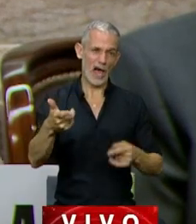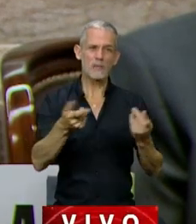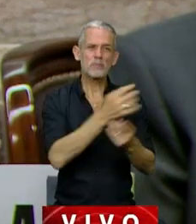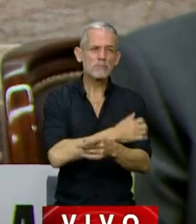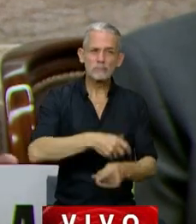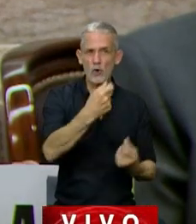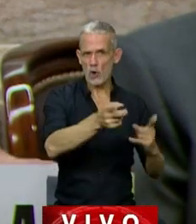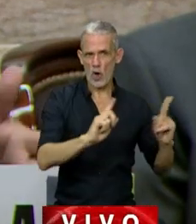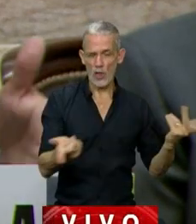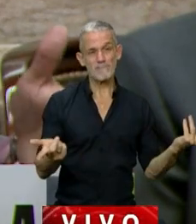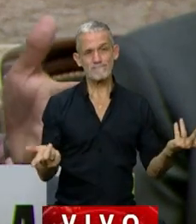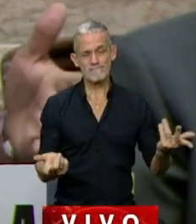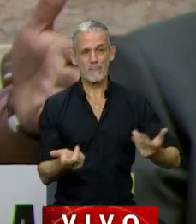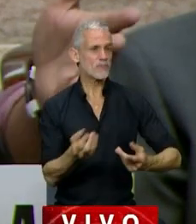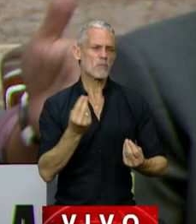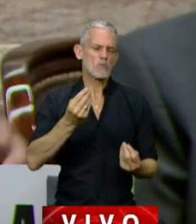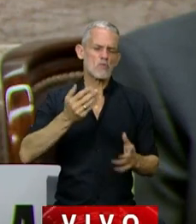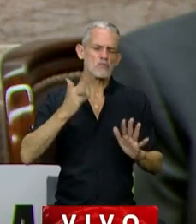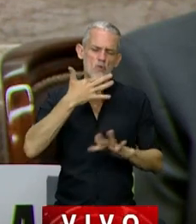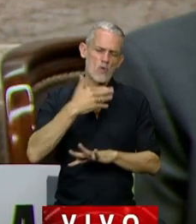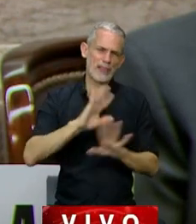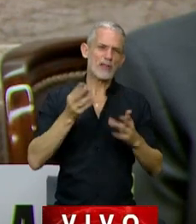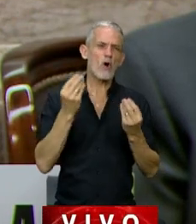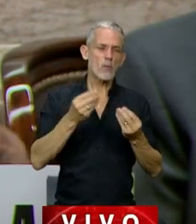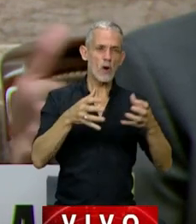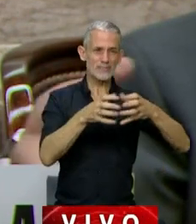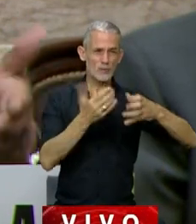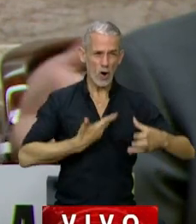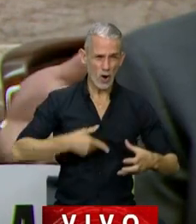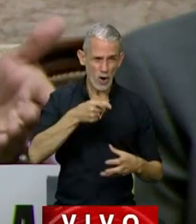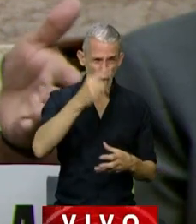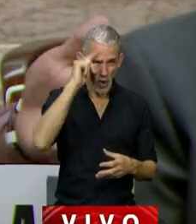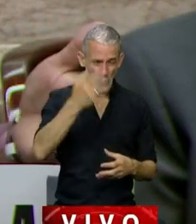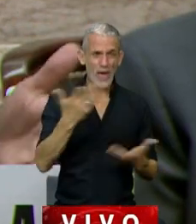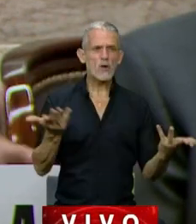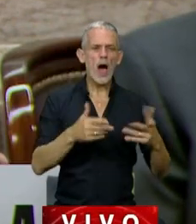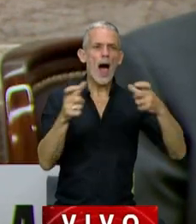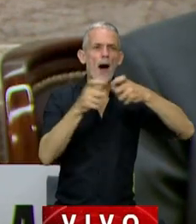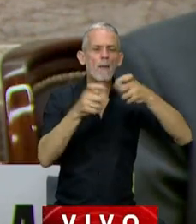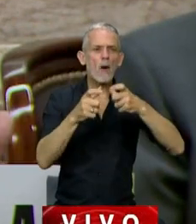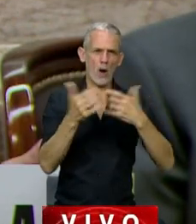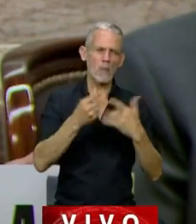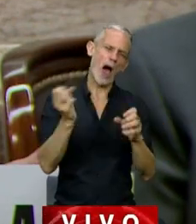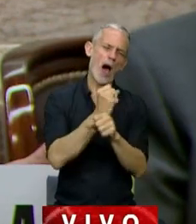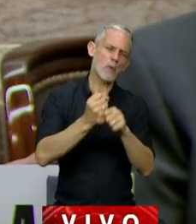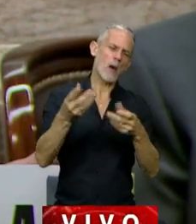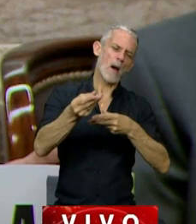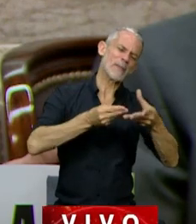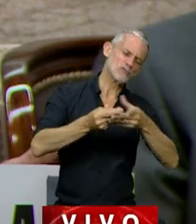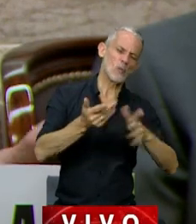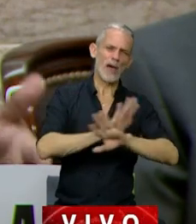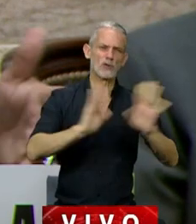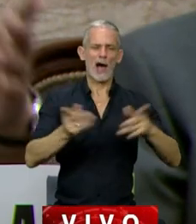Por eso no se puede entender cómo hay sectores del oficialismo que por este bono son capaces de aprobar un presupuesto de